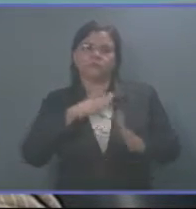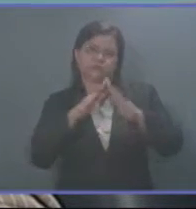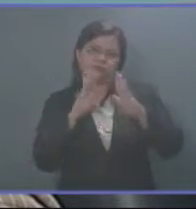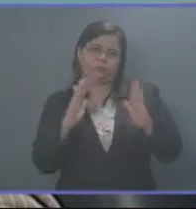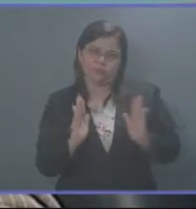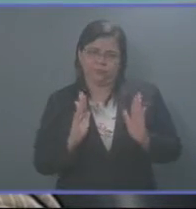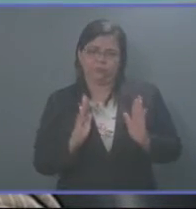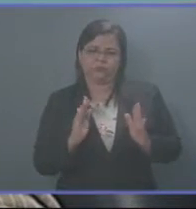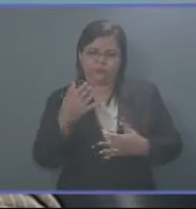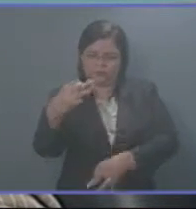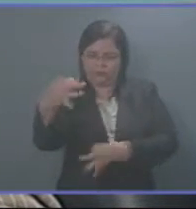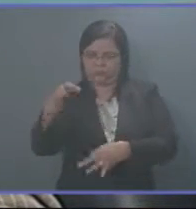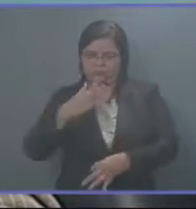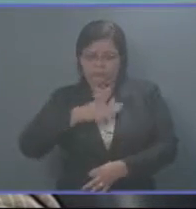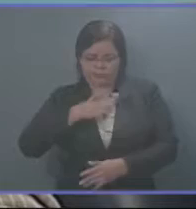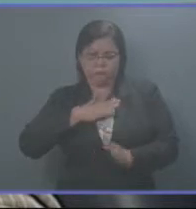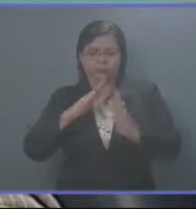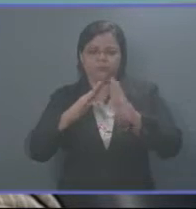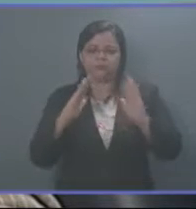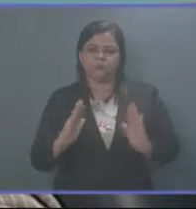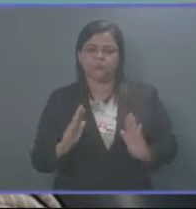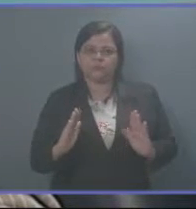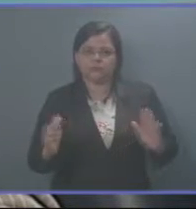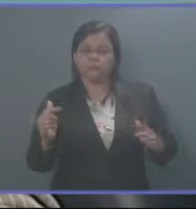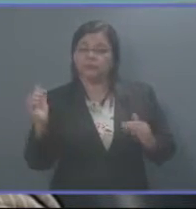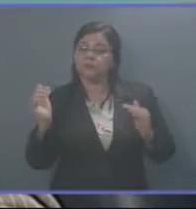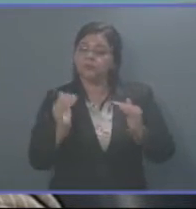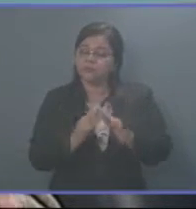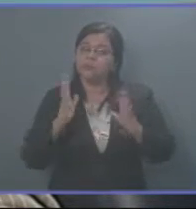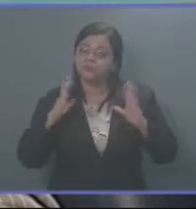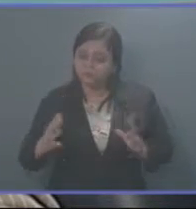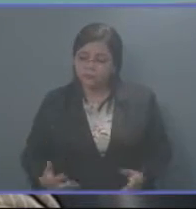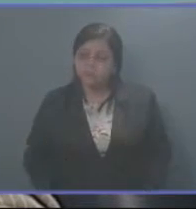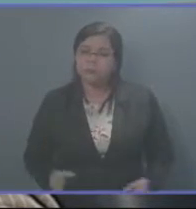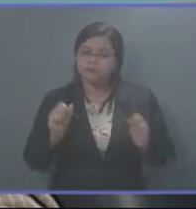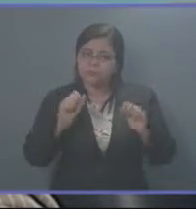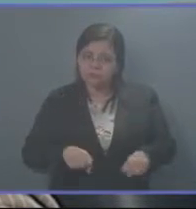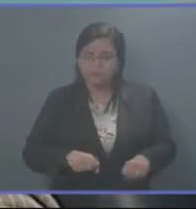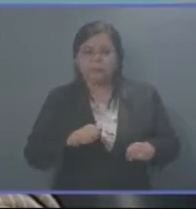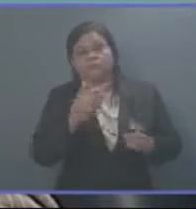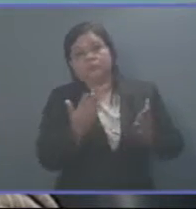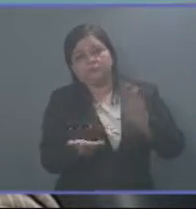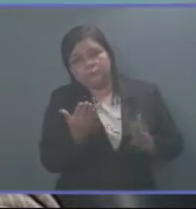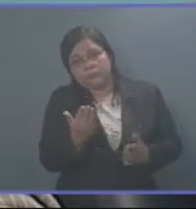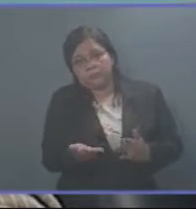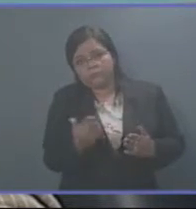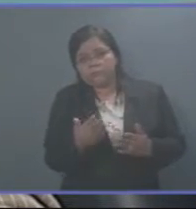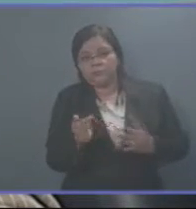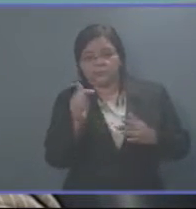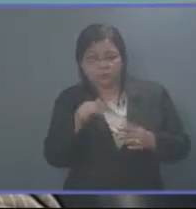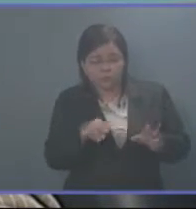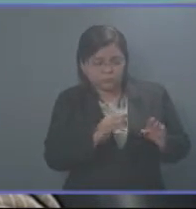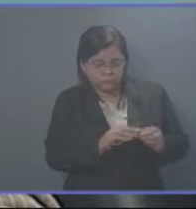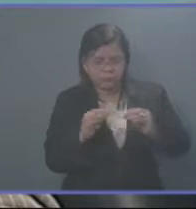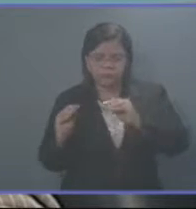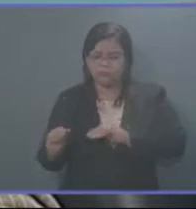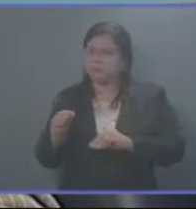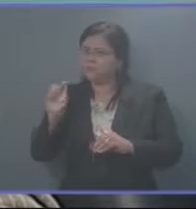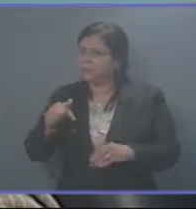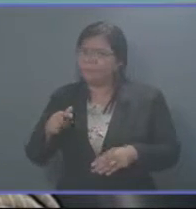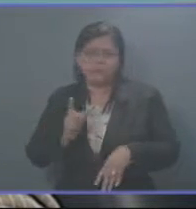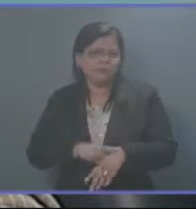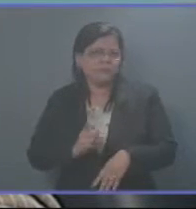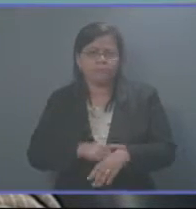sus escrituras, o el gobierno a la vez también pueda reubicarla, ya que hasta estos momentos no ha habido una iniciativa